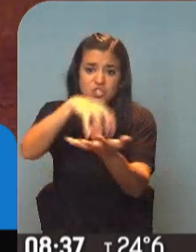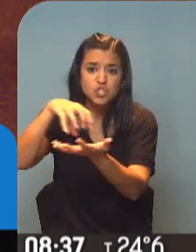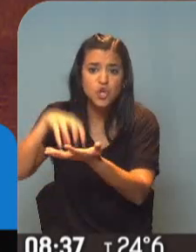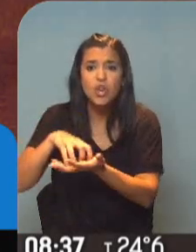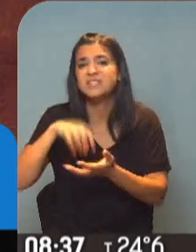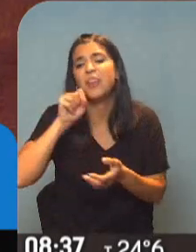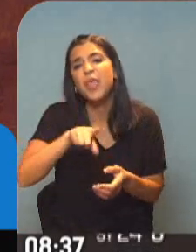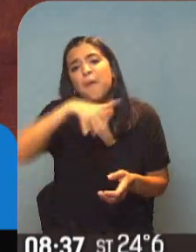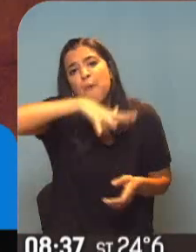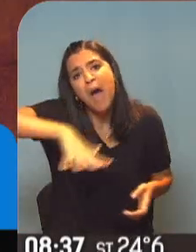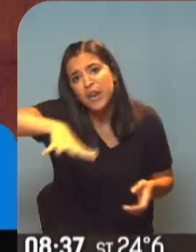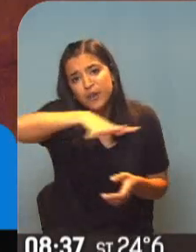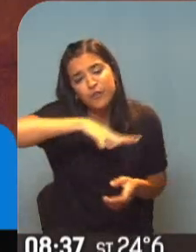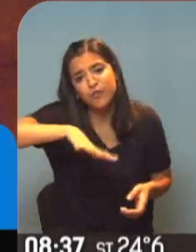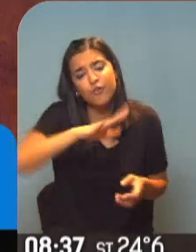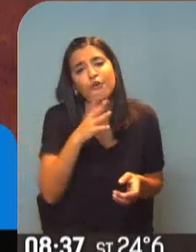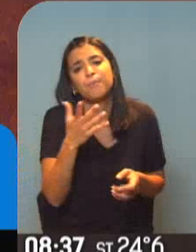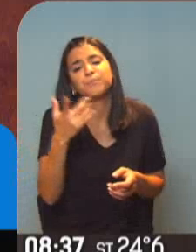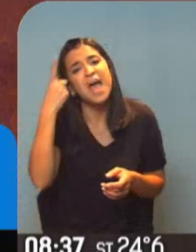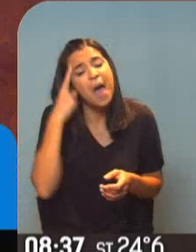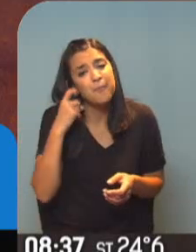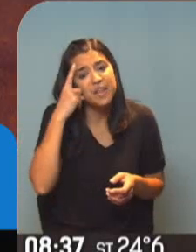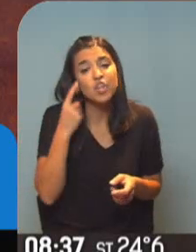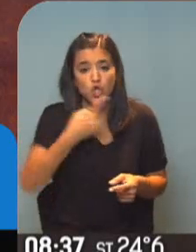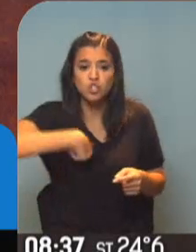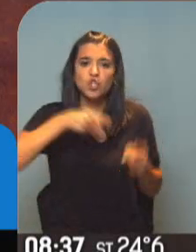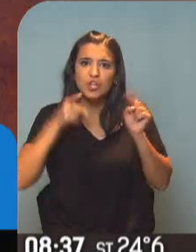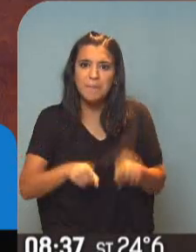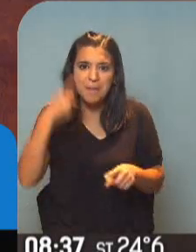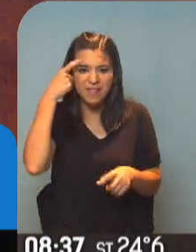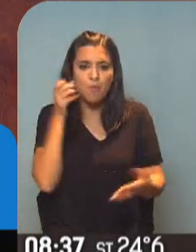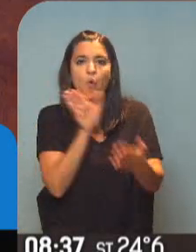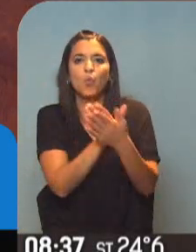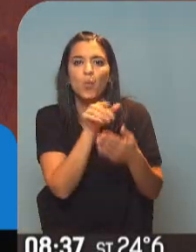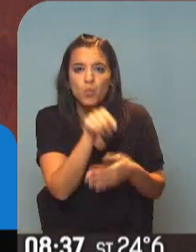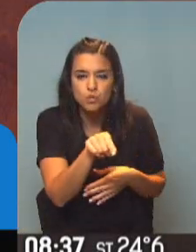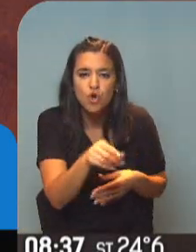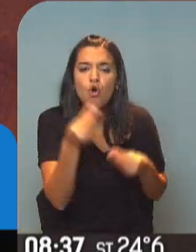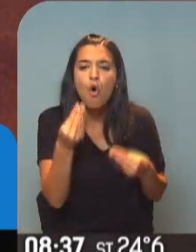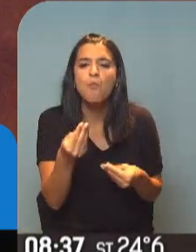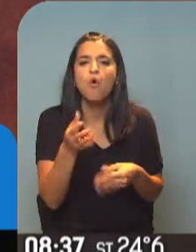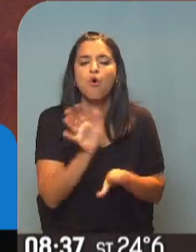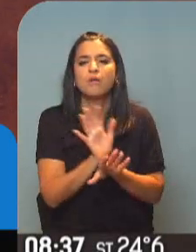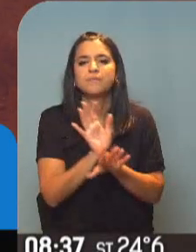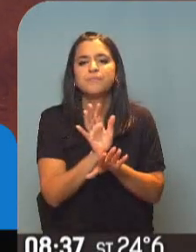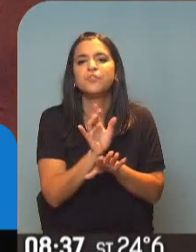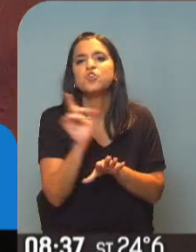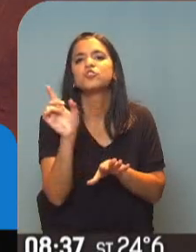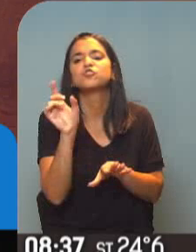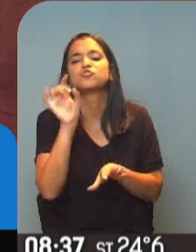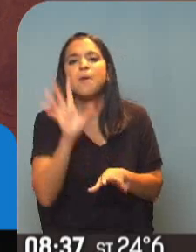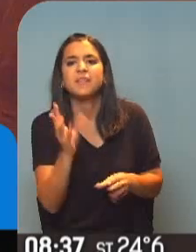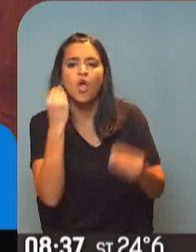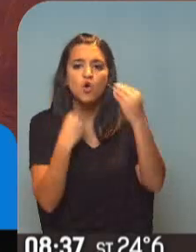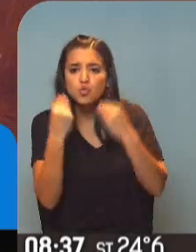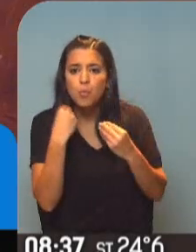barriales que están aprendiendo y nosotros con ellos cómo es esto de las reglas de convertirse no sólo en consumidores